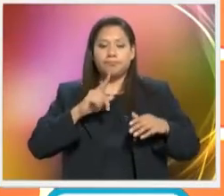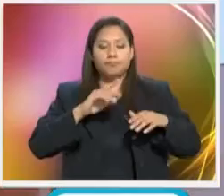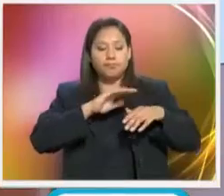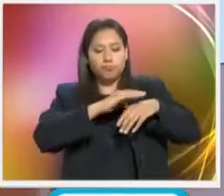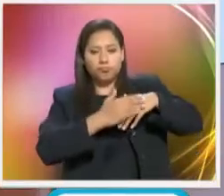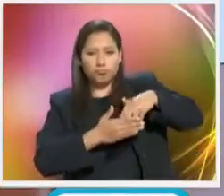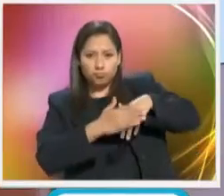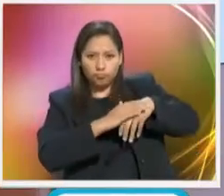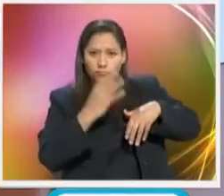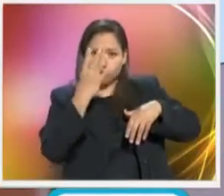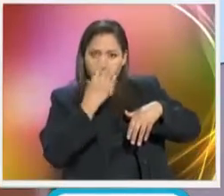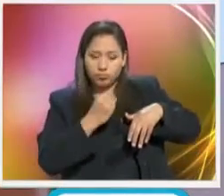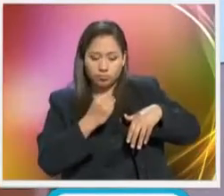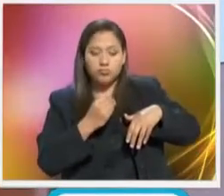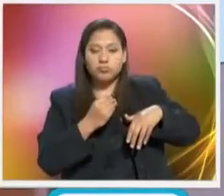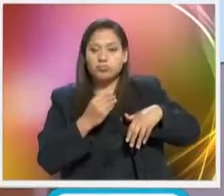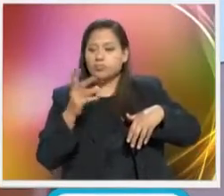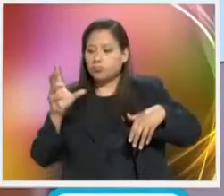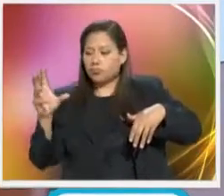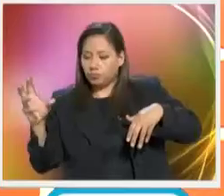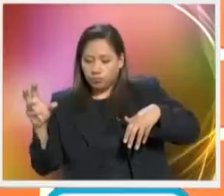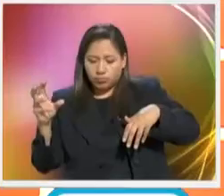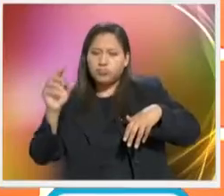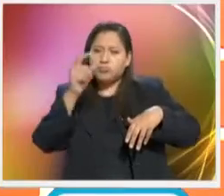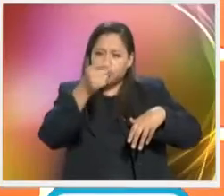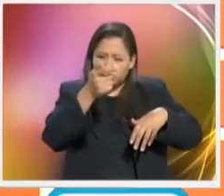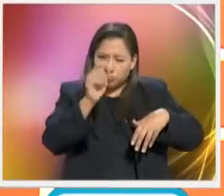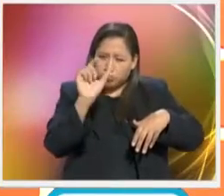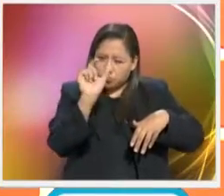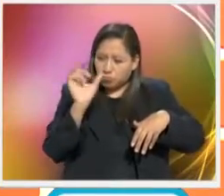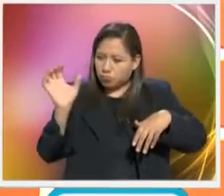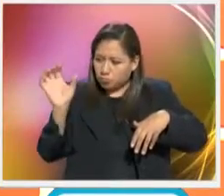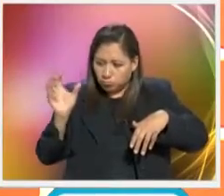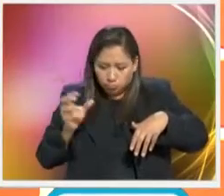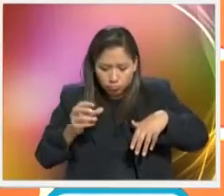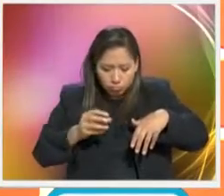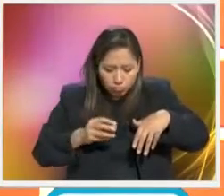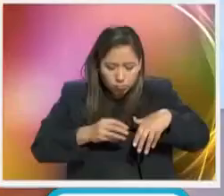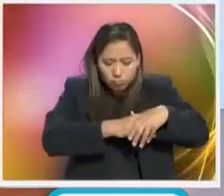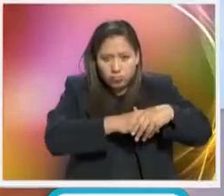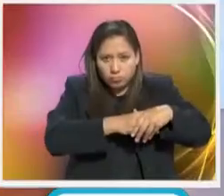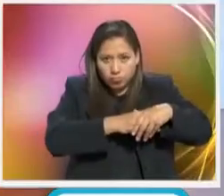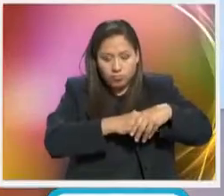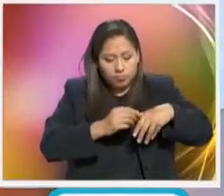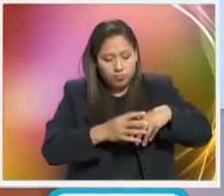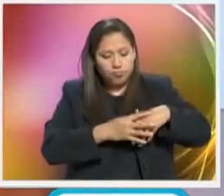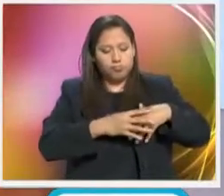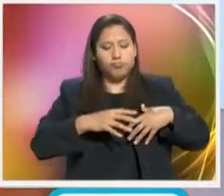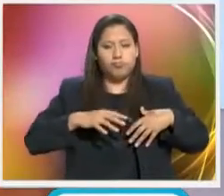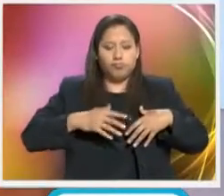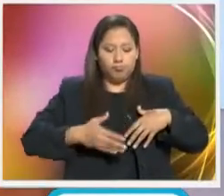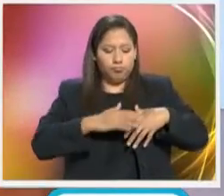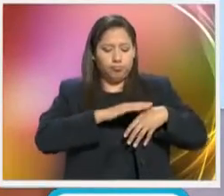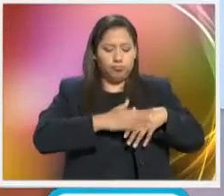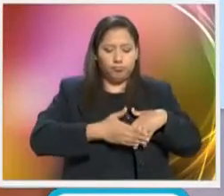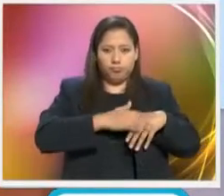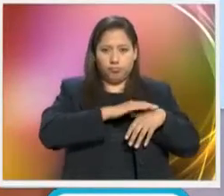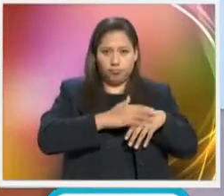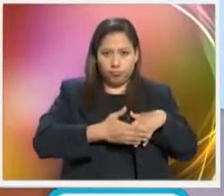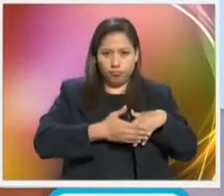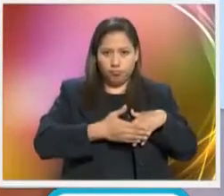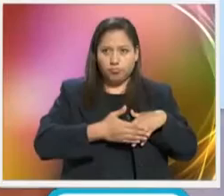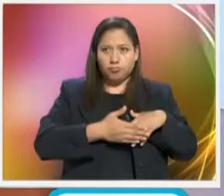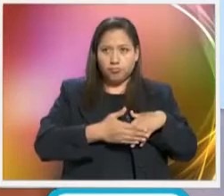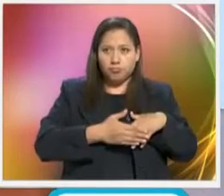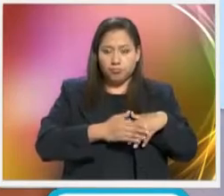forma. Podemos ayudarnos de un implante pequeño, posiblemente, para dar mayor proyección al polo superior de la